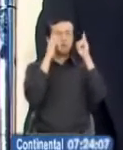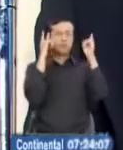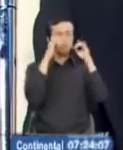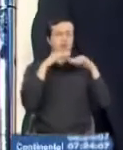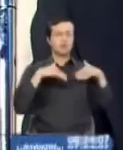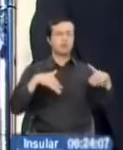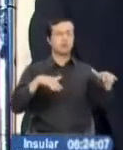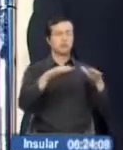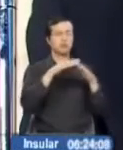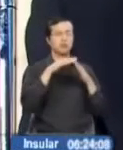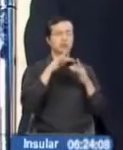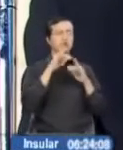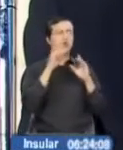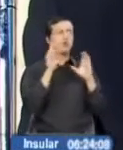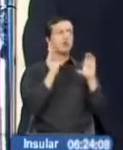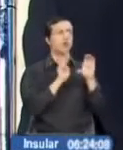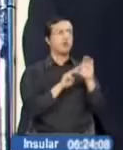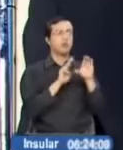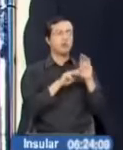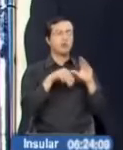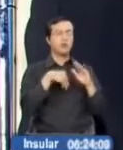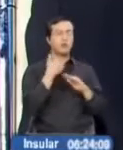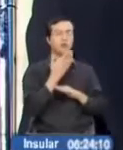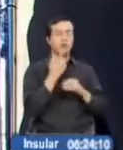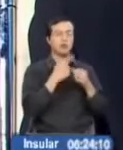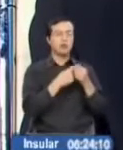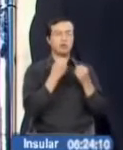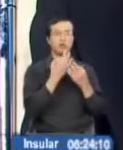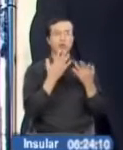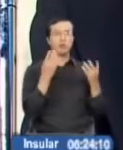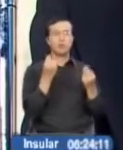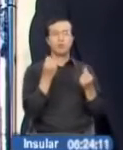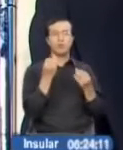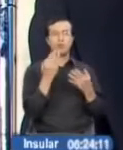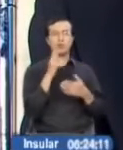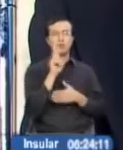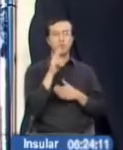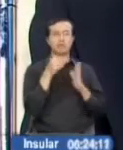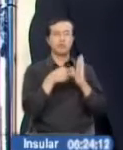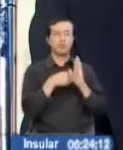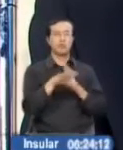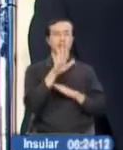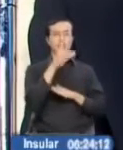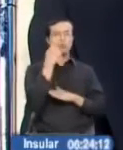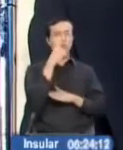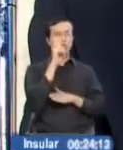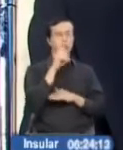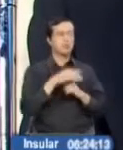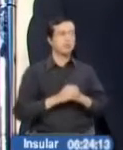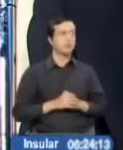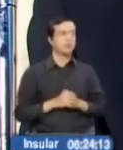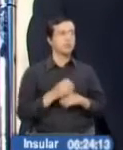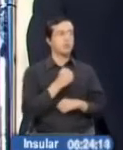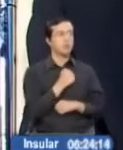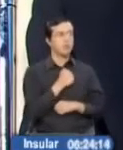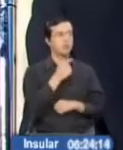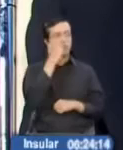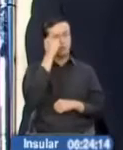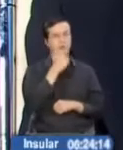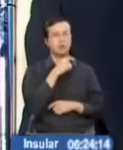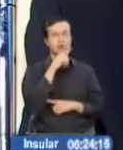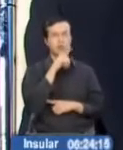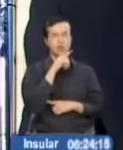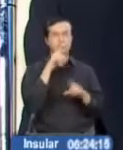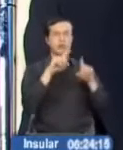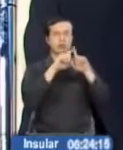zona residencial de Cumbayá, en las afueras de Quito, valorada en aproximadamente 2.5 millones. Propiedad que le perteneció